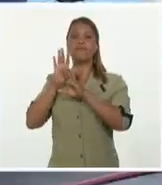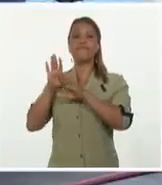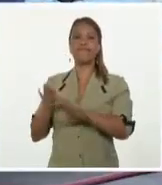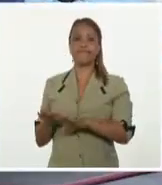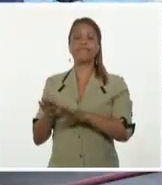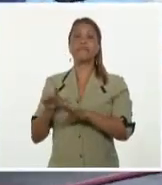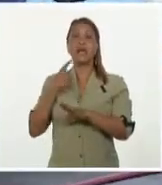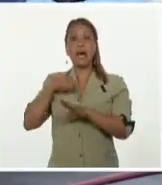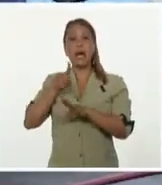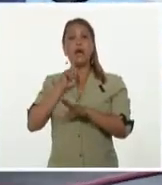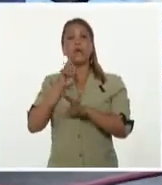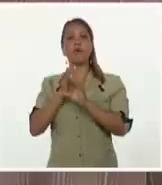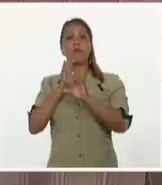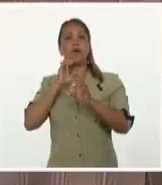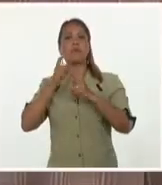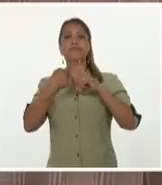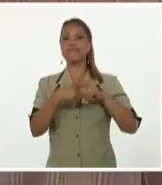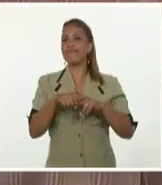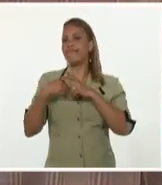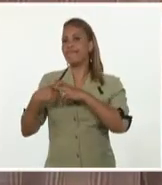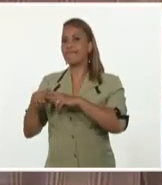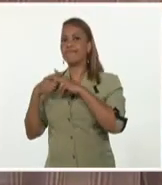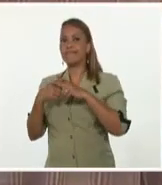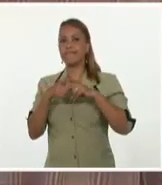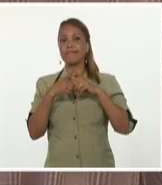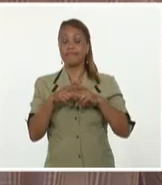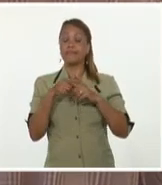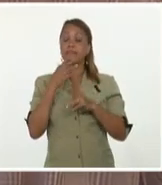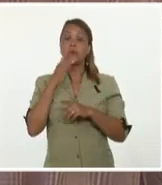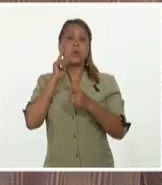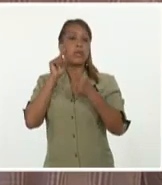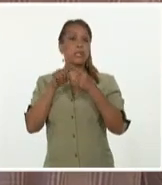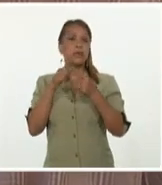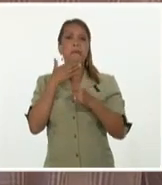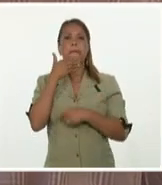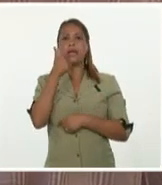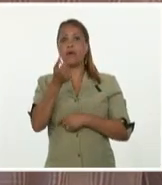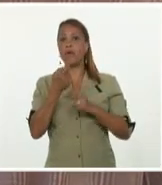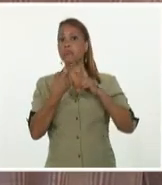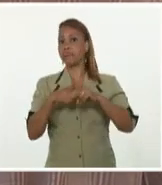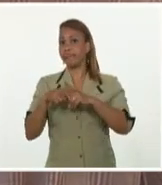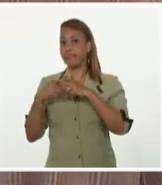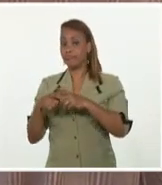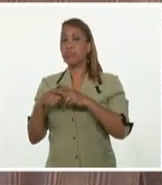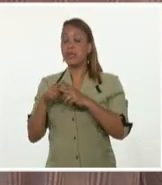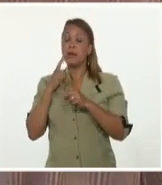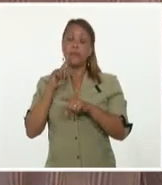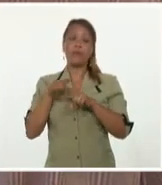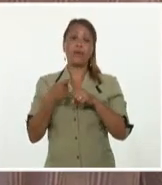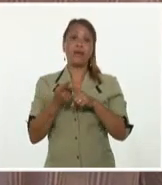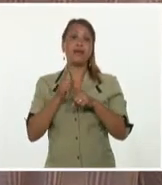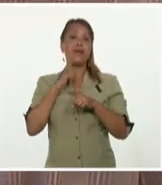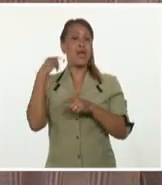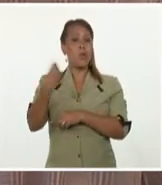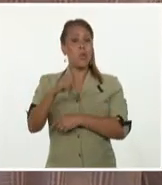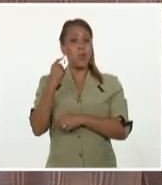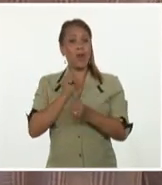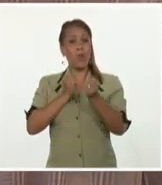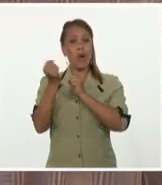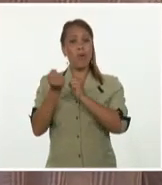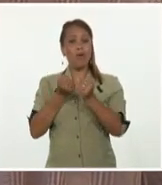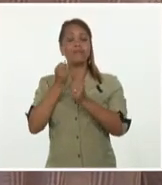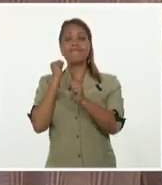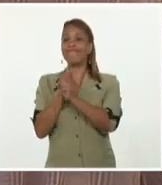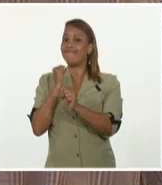a mantenimientos y reparaciones. Con el objetivo de mejorar su estado técnico, ya que ha tenido una explotación fuerte y no hemos tenido